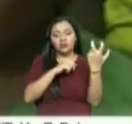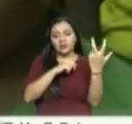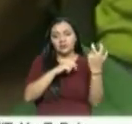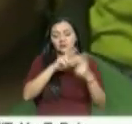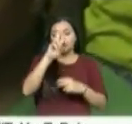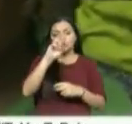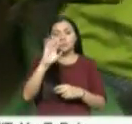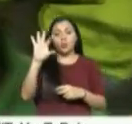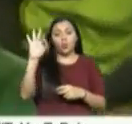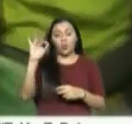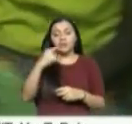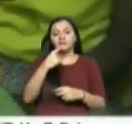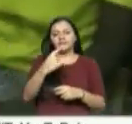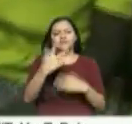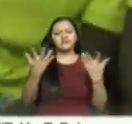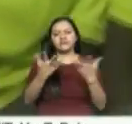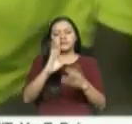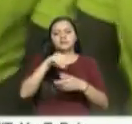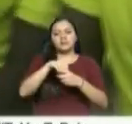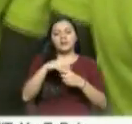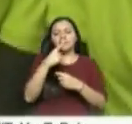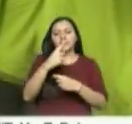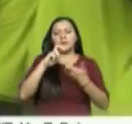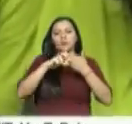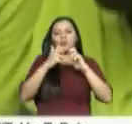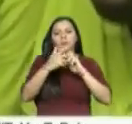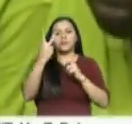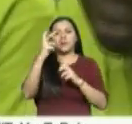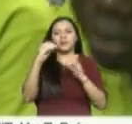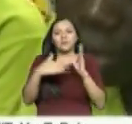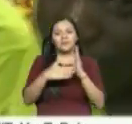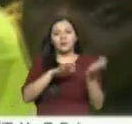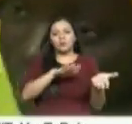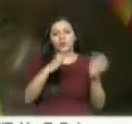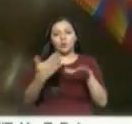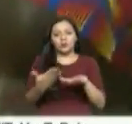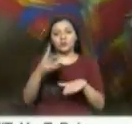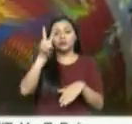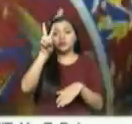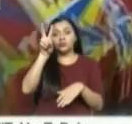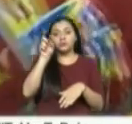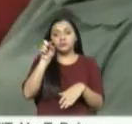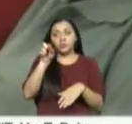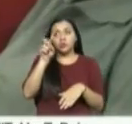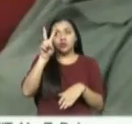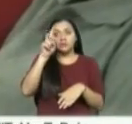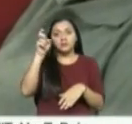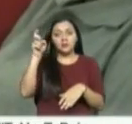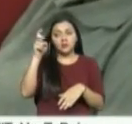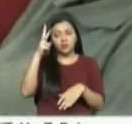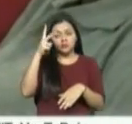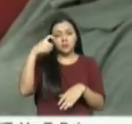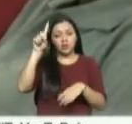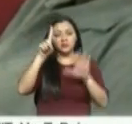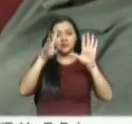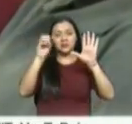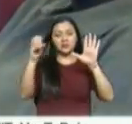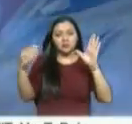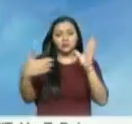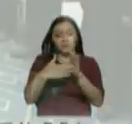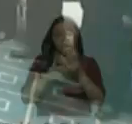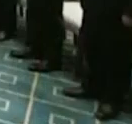el conflicto con Boko Haram ha provocado al menos 20.000 muertos y 2,6 millones de desplazados en Nigeria.